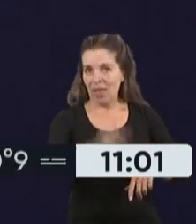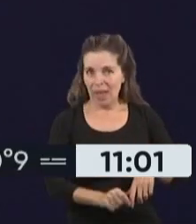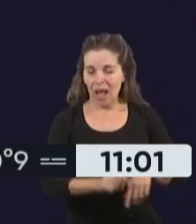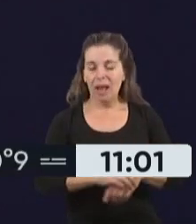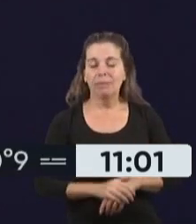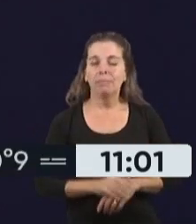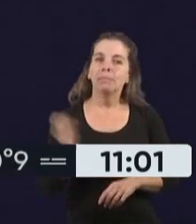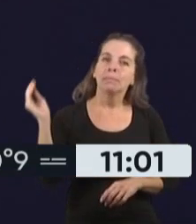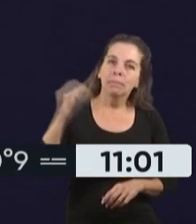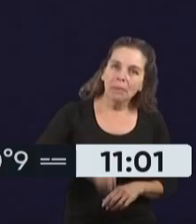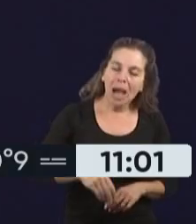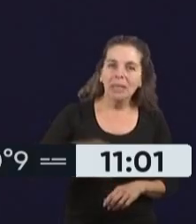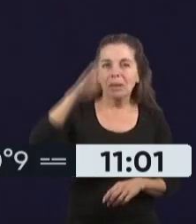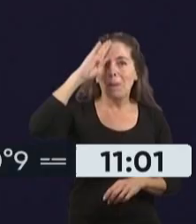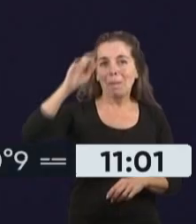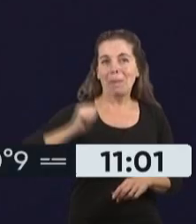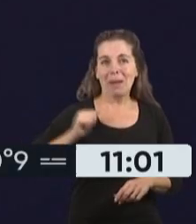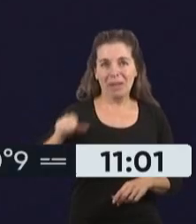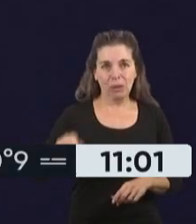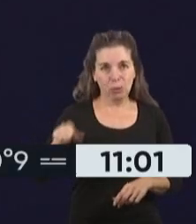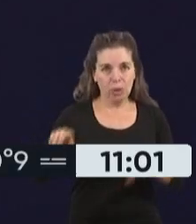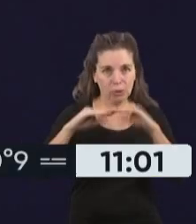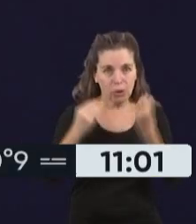el operativo de Prefectura Naval fue de